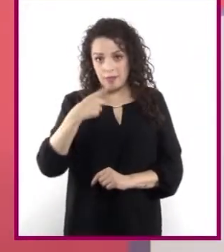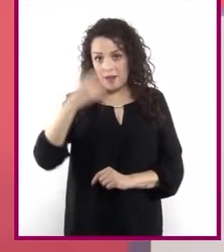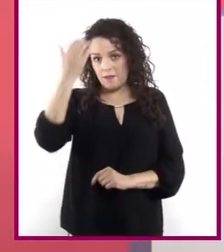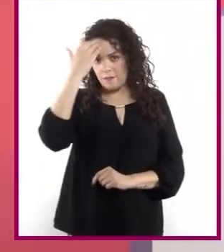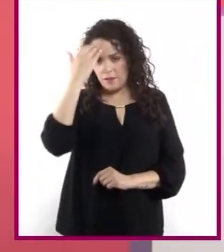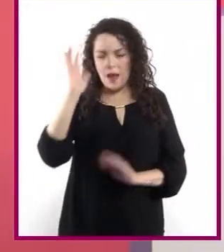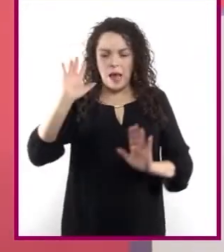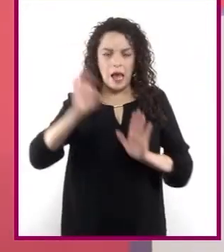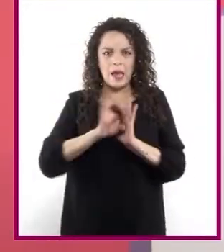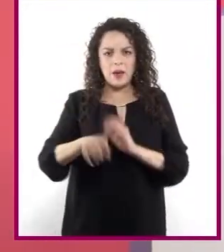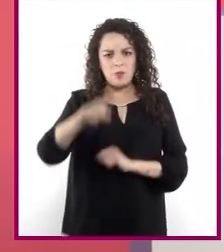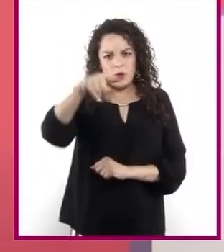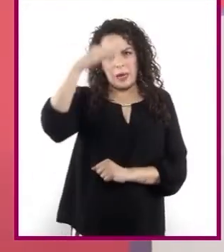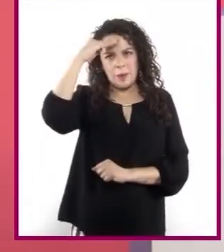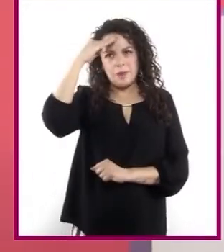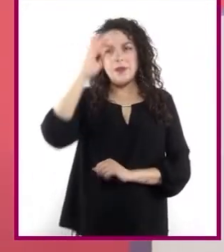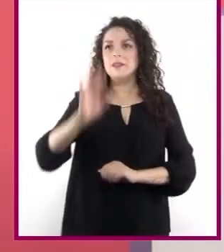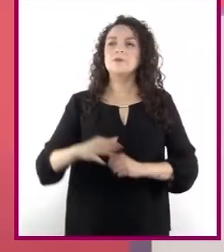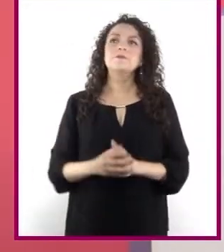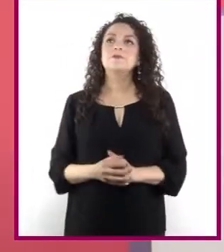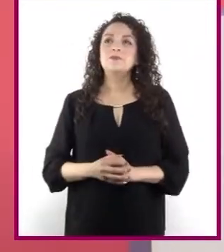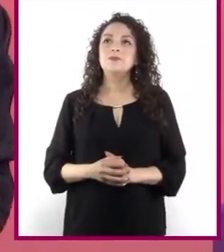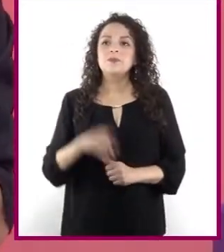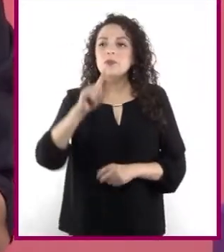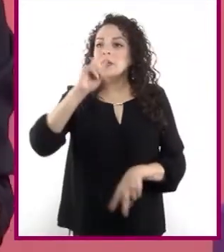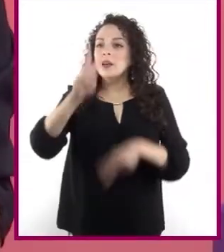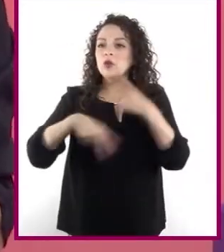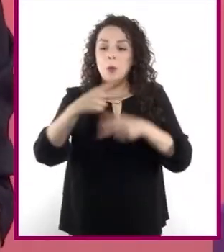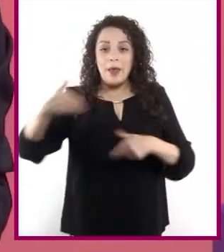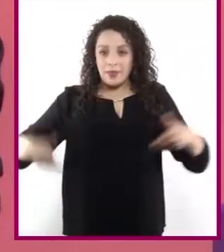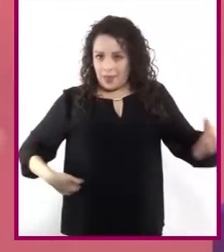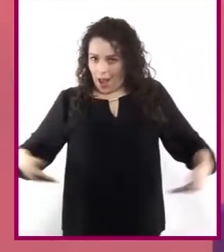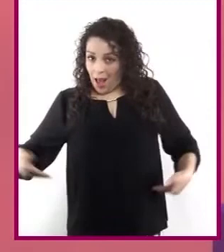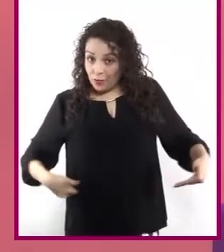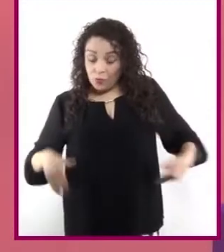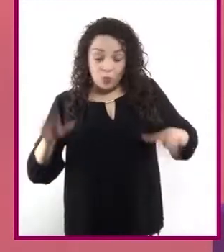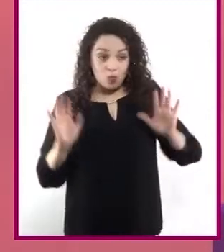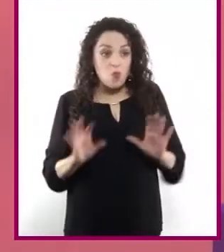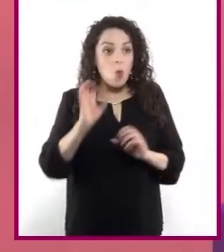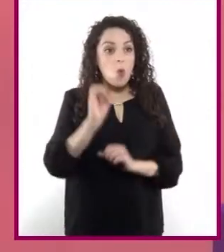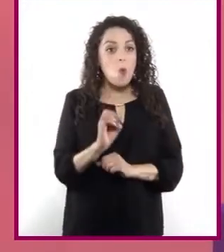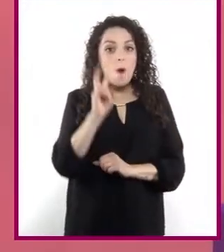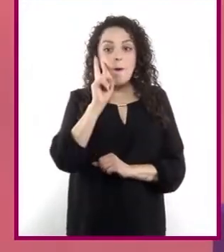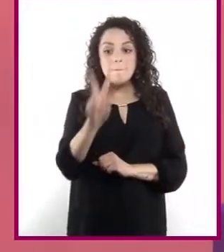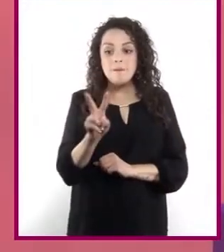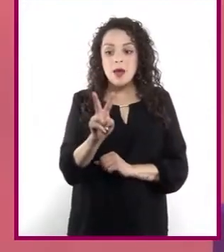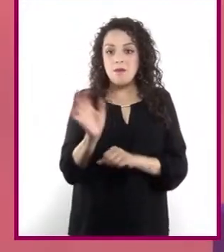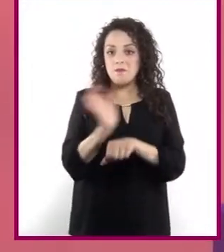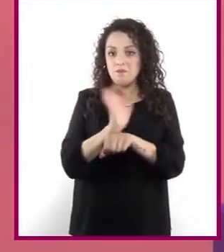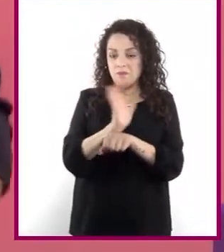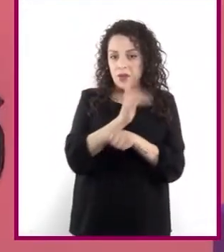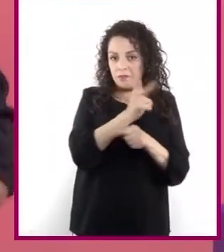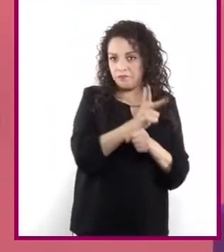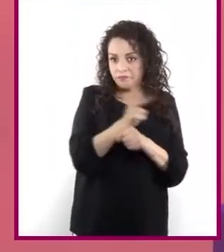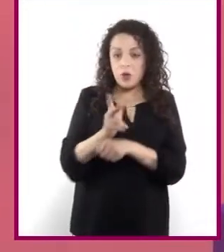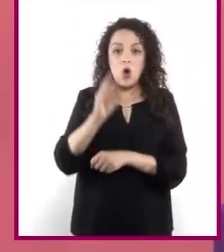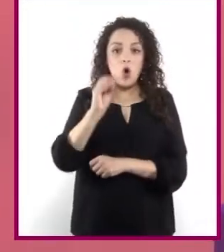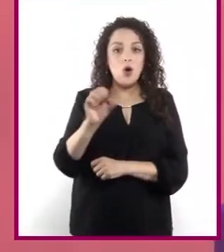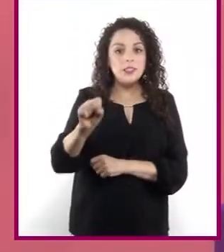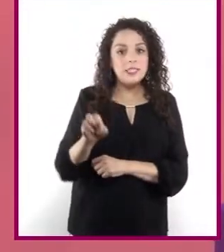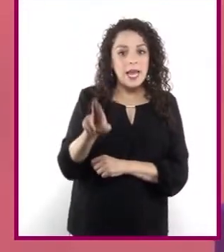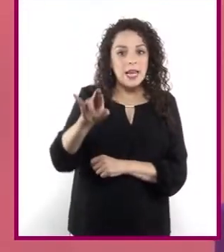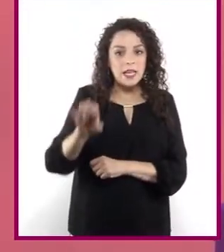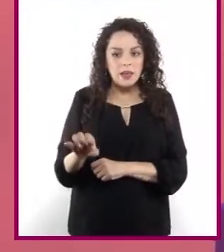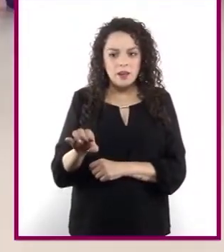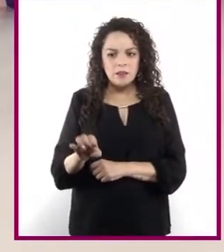Piensen, al asistir a una obra de teatro o ver un filme o serie, ¿cómo se expresa cada